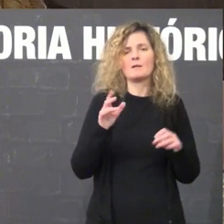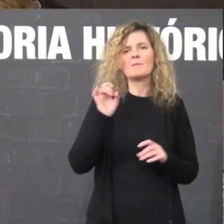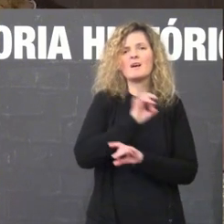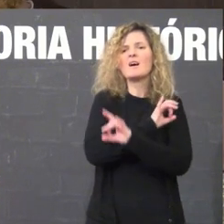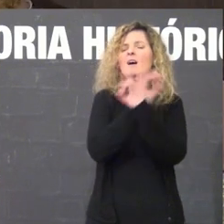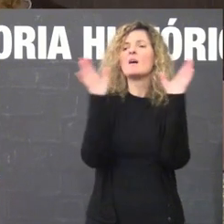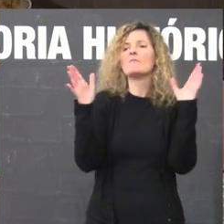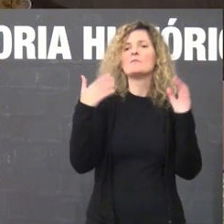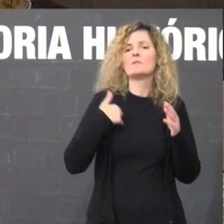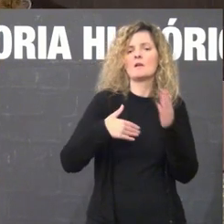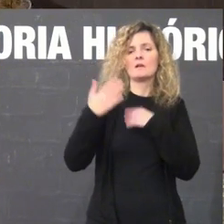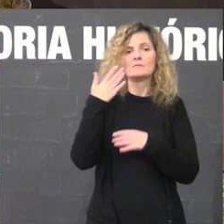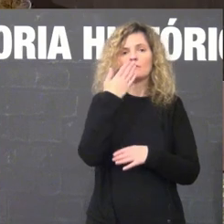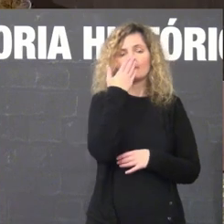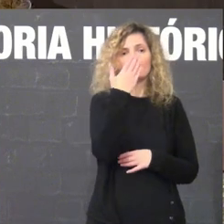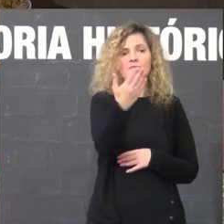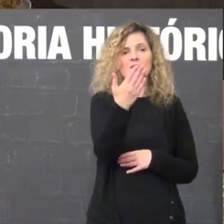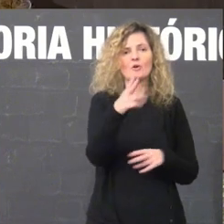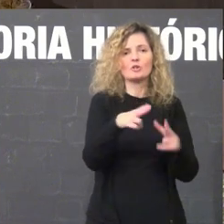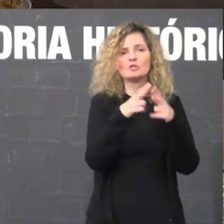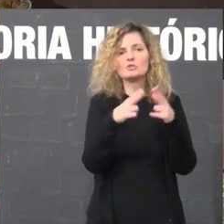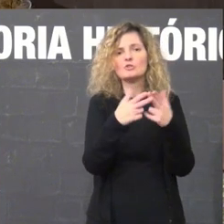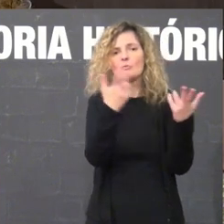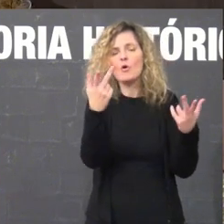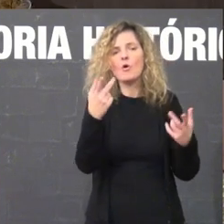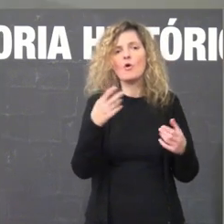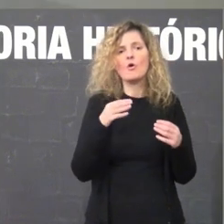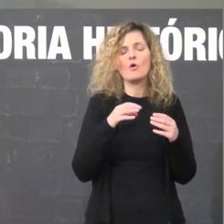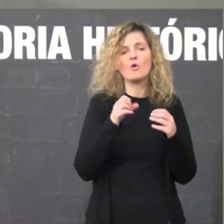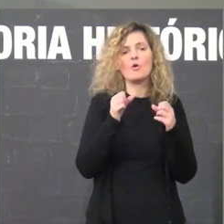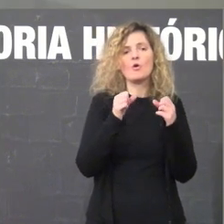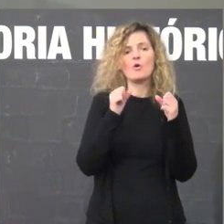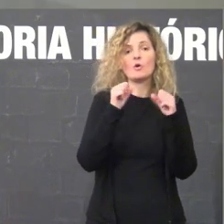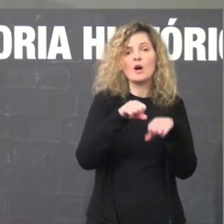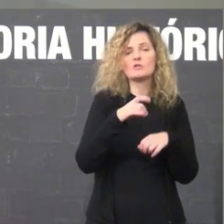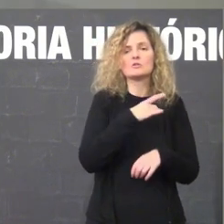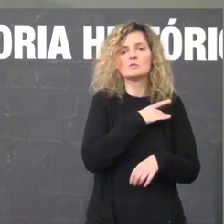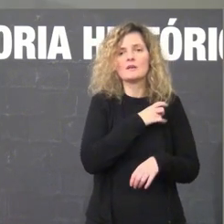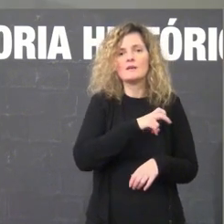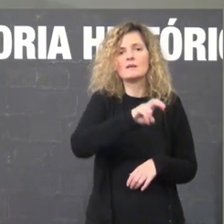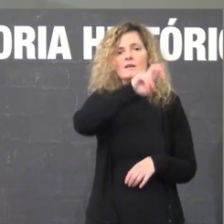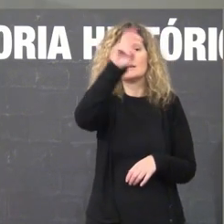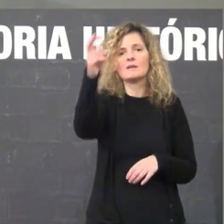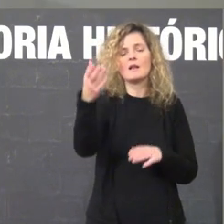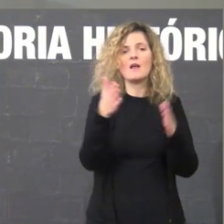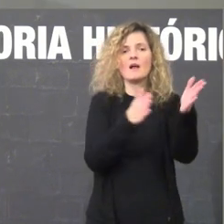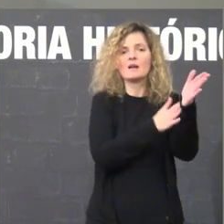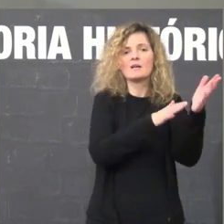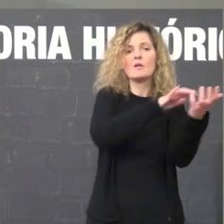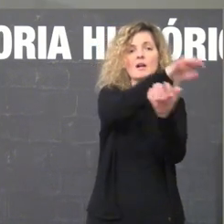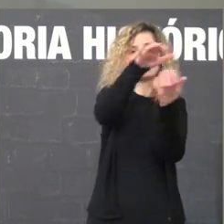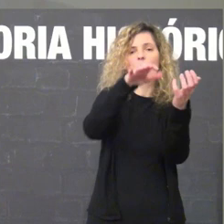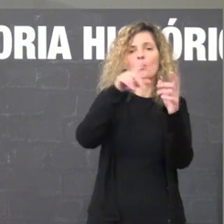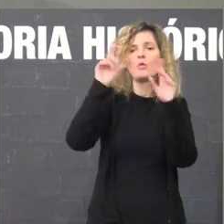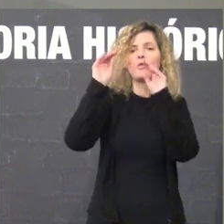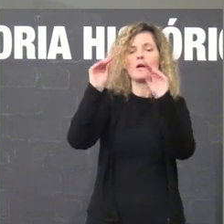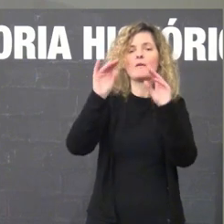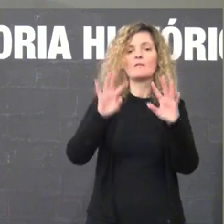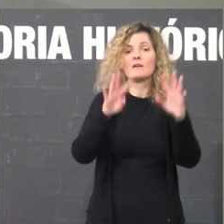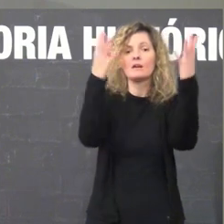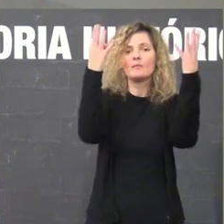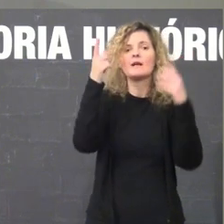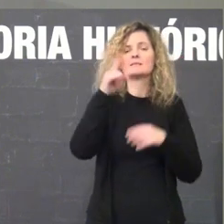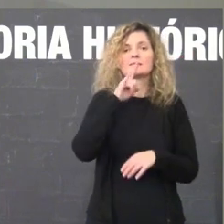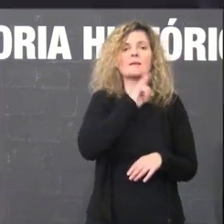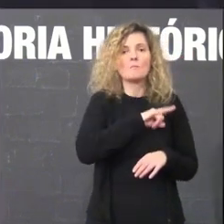lo que había en frente el socialismo el comunismo los sindicatos la izquierda los revolucionarios estaba muy